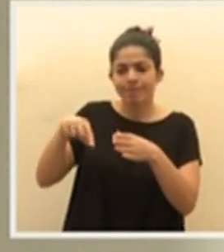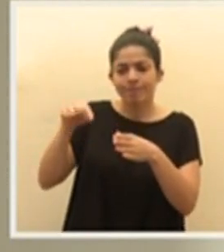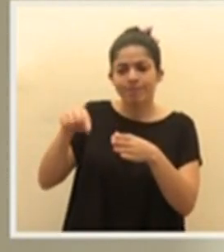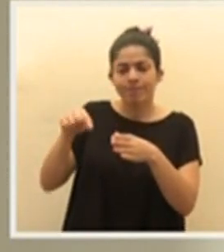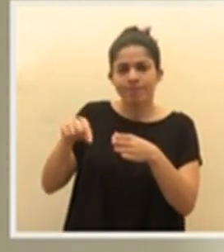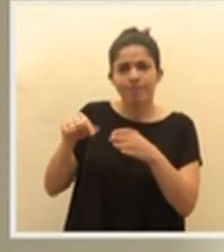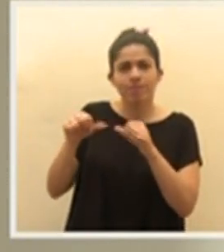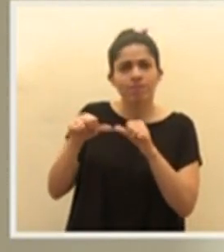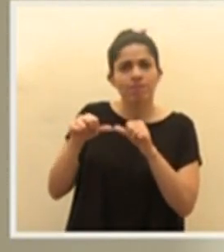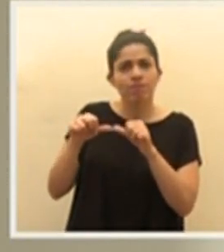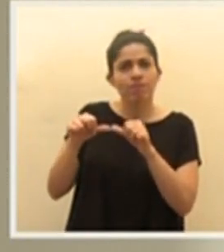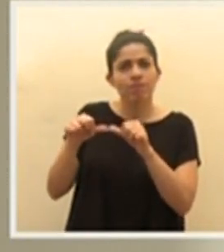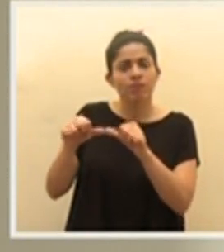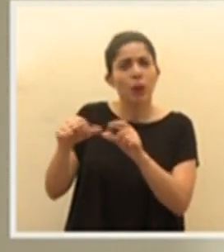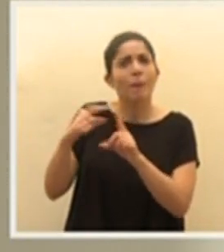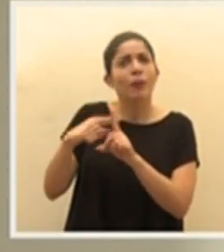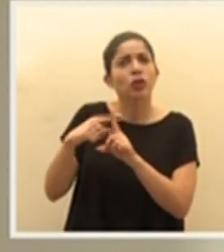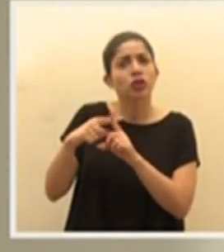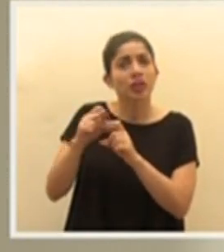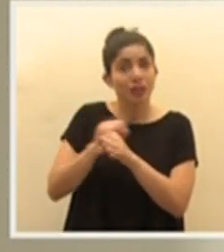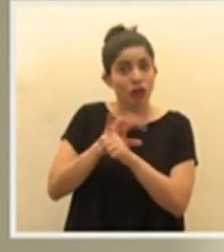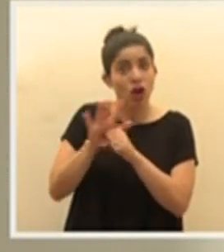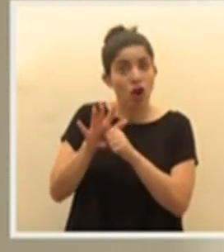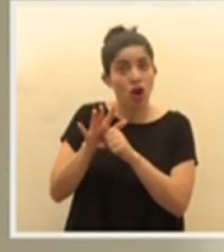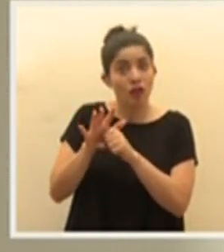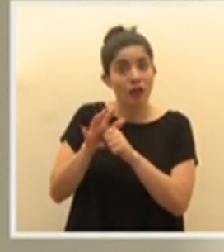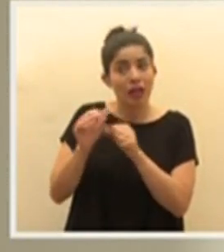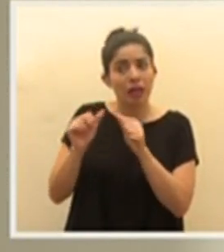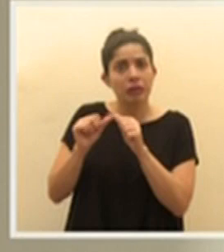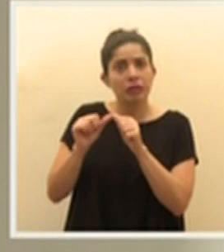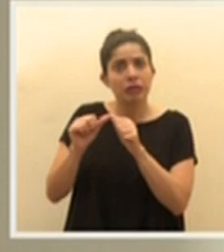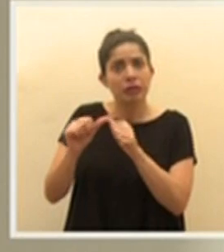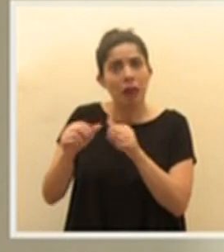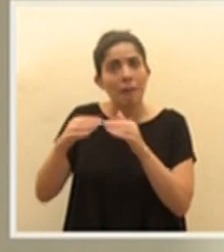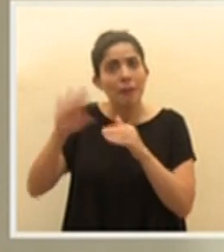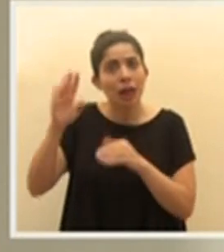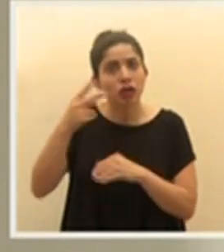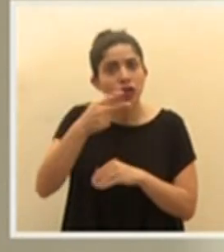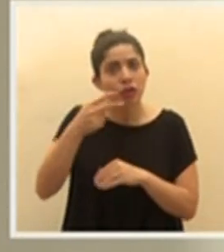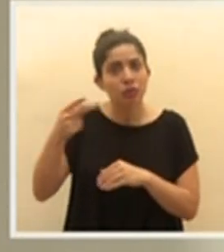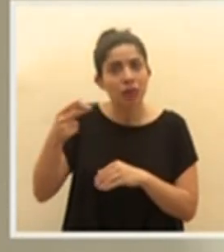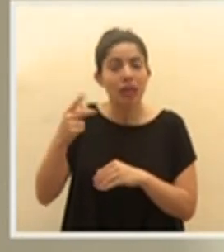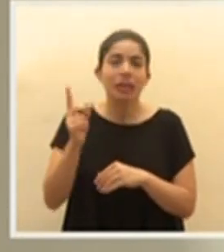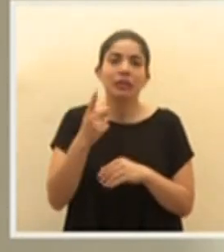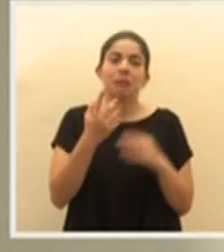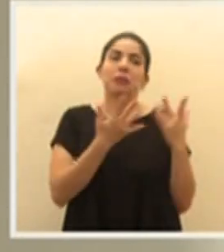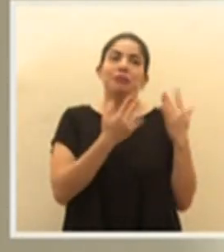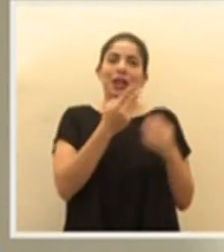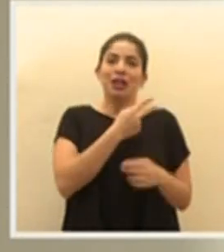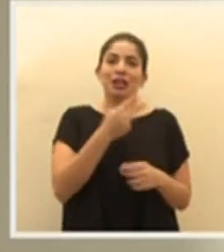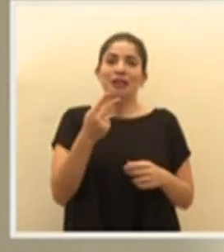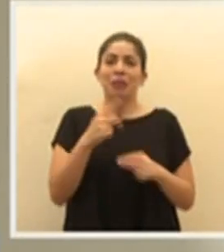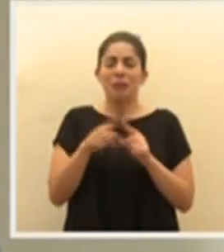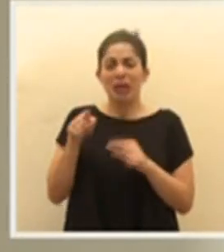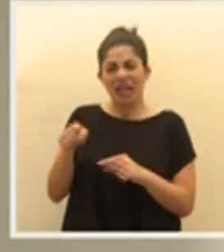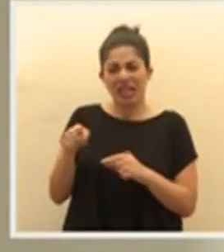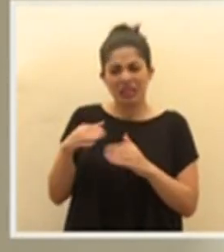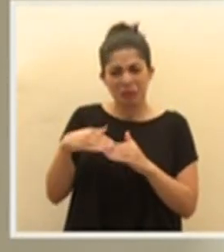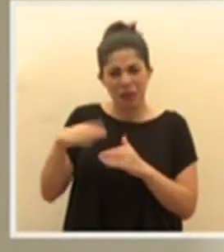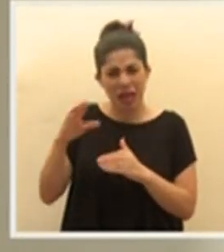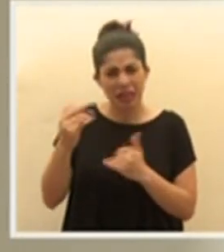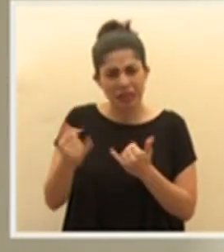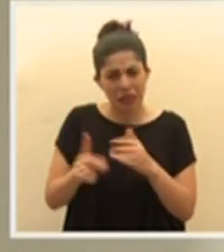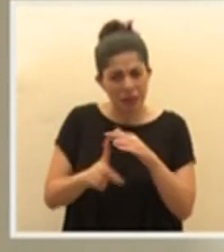se mantienen positivos por COVID-19 más allá de las 2 semanas que eran las esperadas, y es un factor que se está